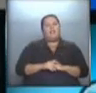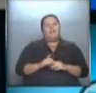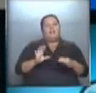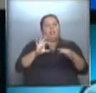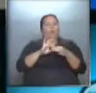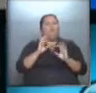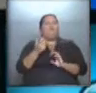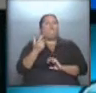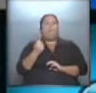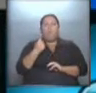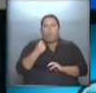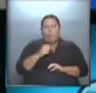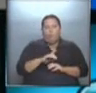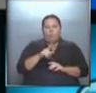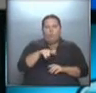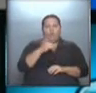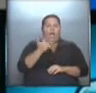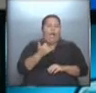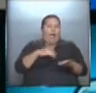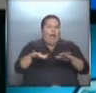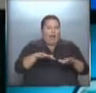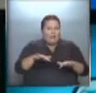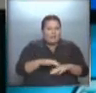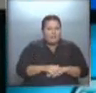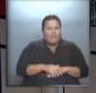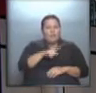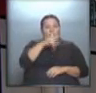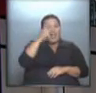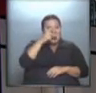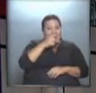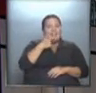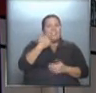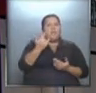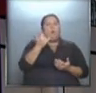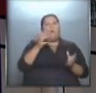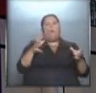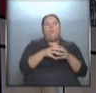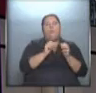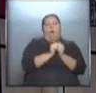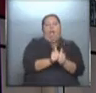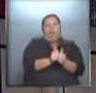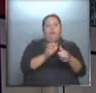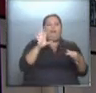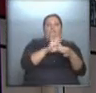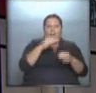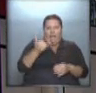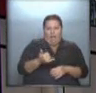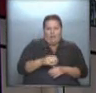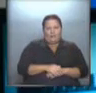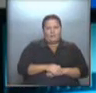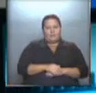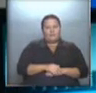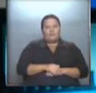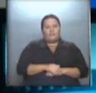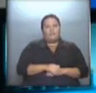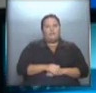duro, digamos, que es uno de los activos que tiene el kirchnerismo, que es la de contar con un piso de acompañamiento o de adhesión, que